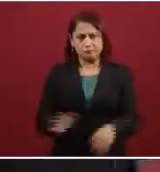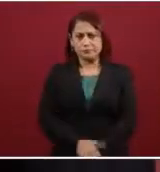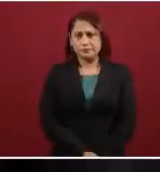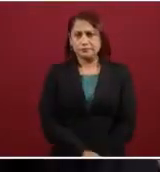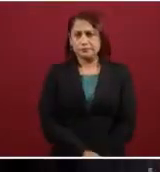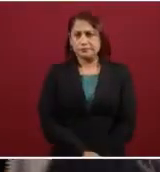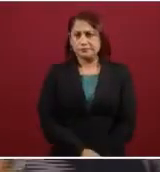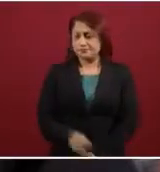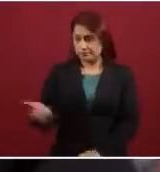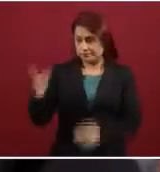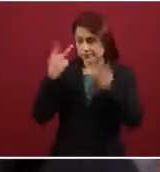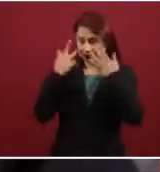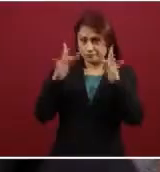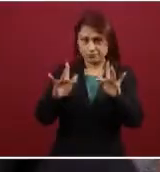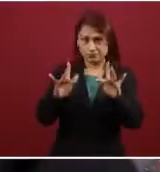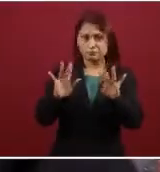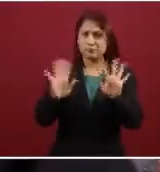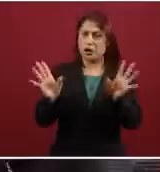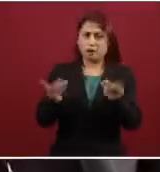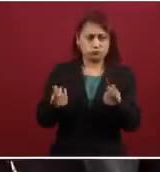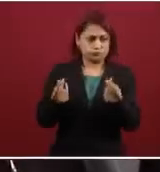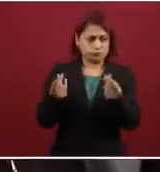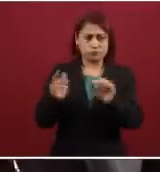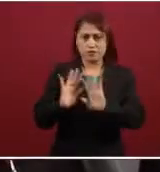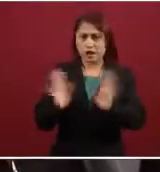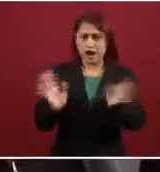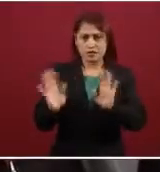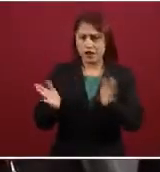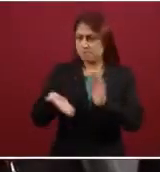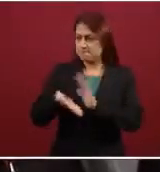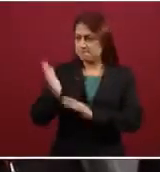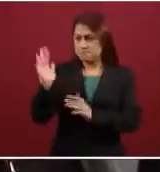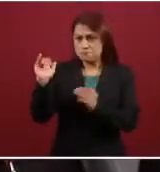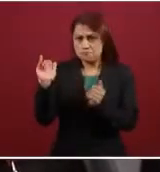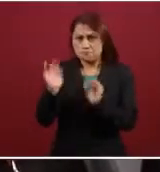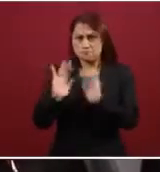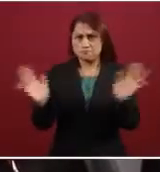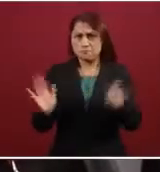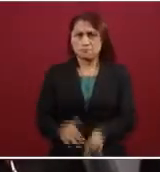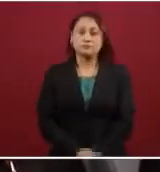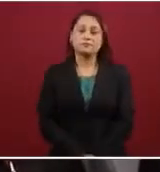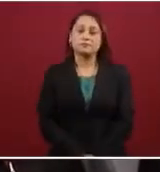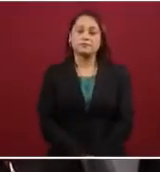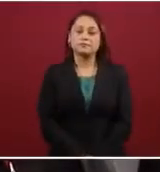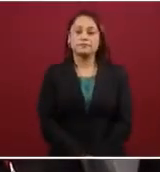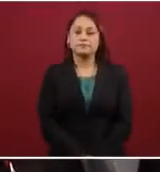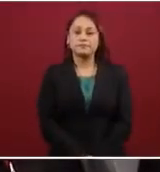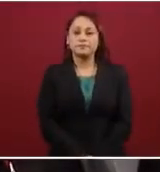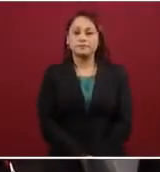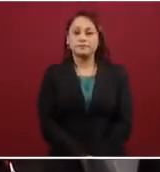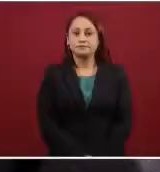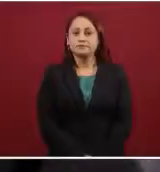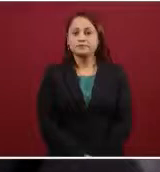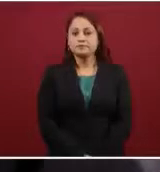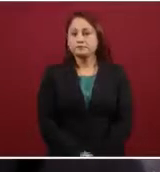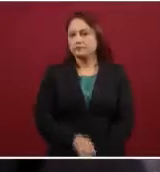lo más pronto posible, vámonos. Y sí, hubo algún